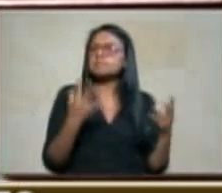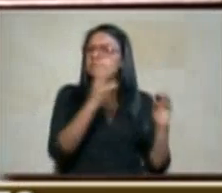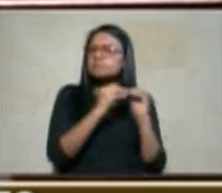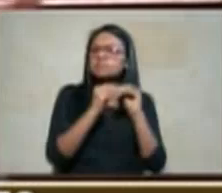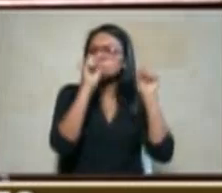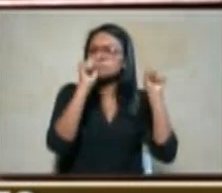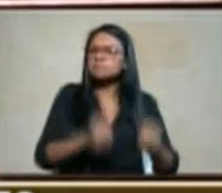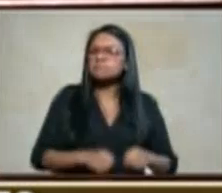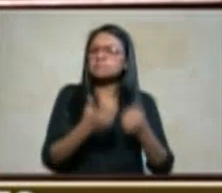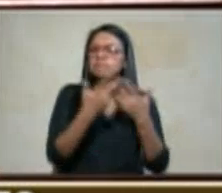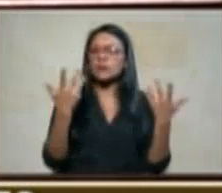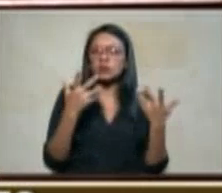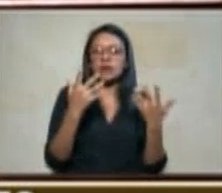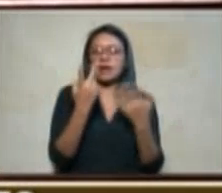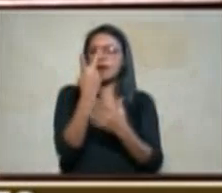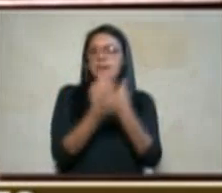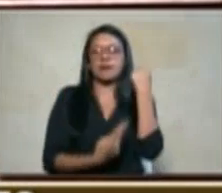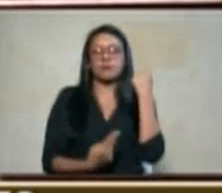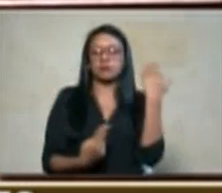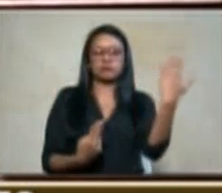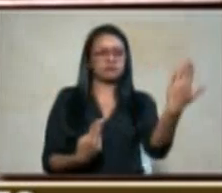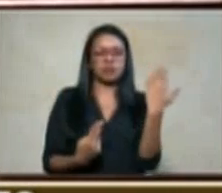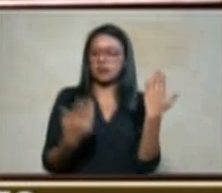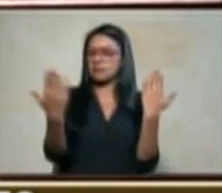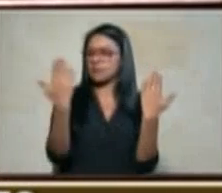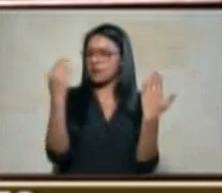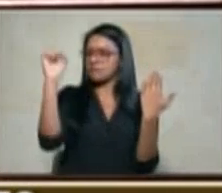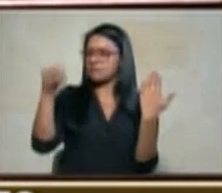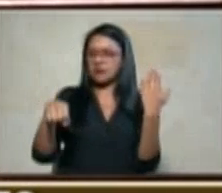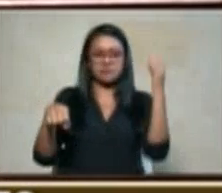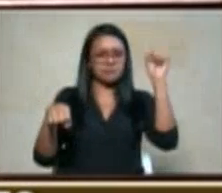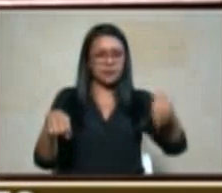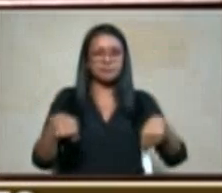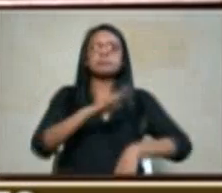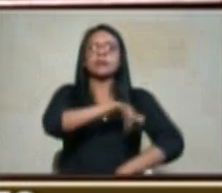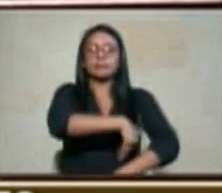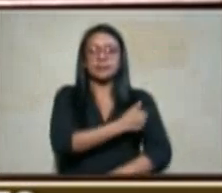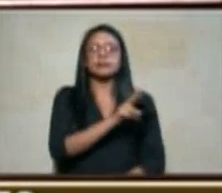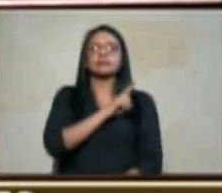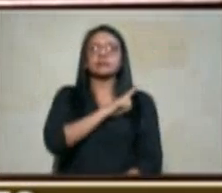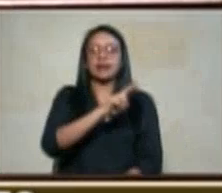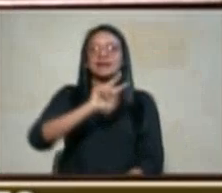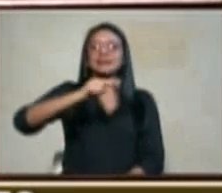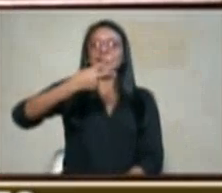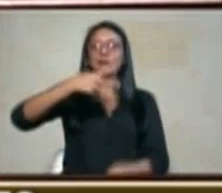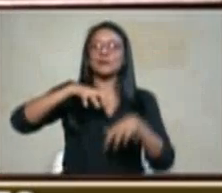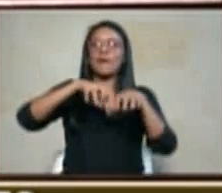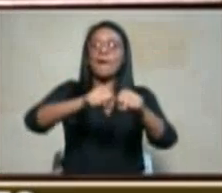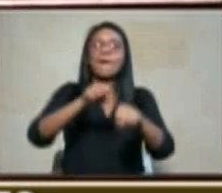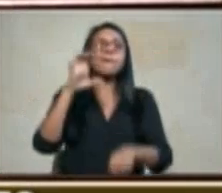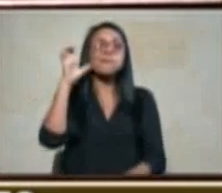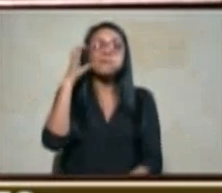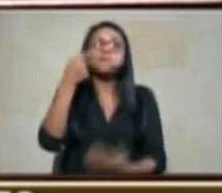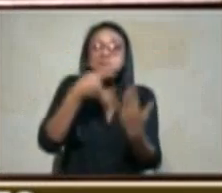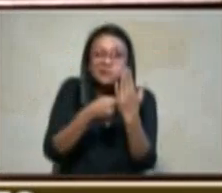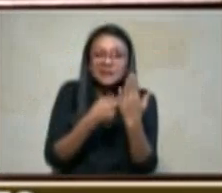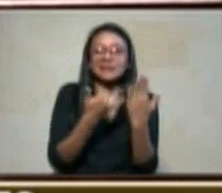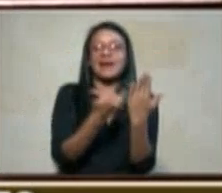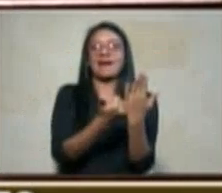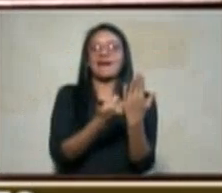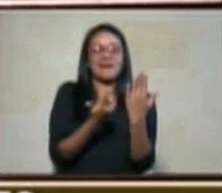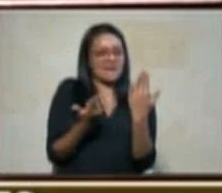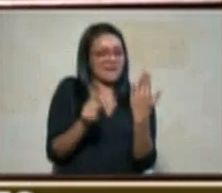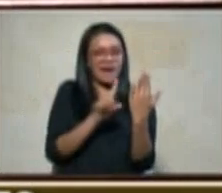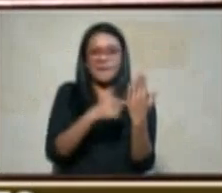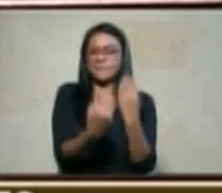controversia probatoria que se da entre las partes. También, como lo dijo el señor viceministro, el tema de segundos ocupantes ya existe, ya